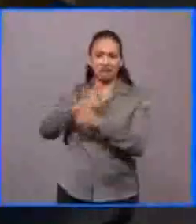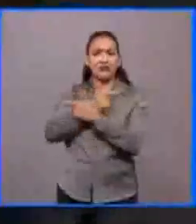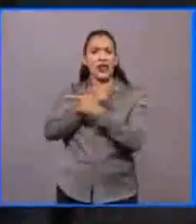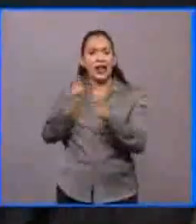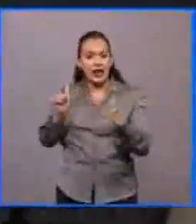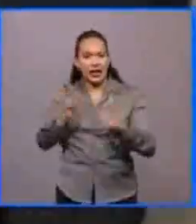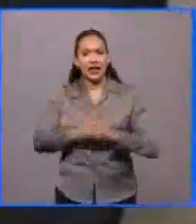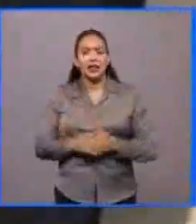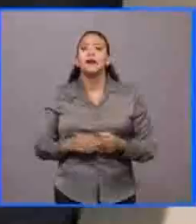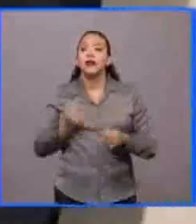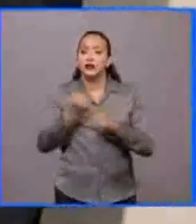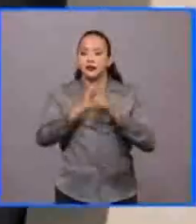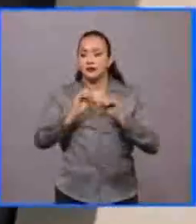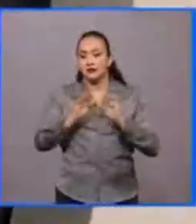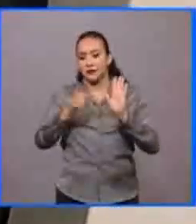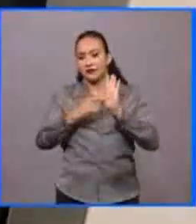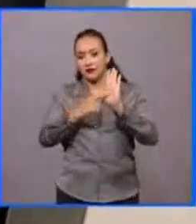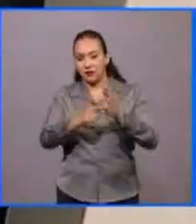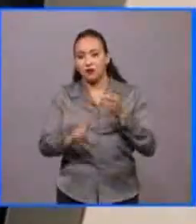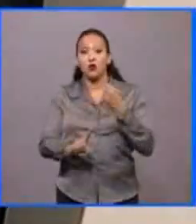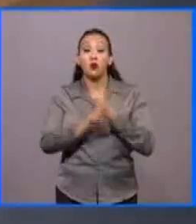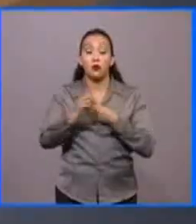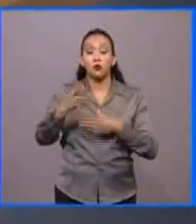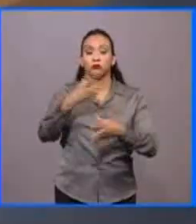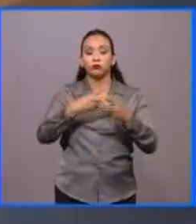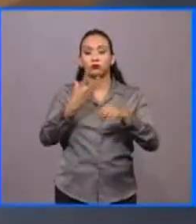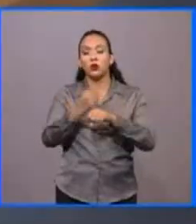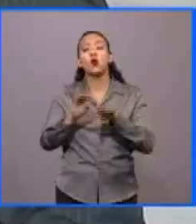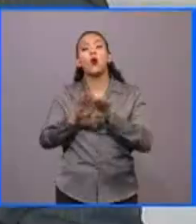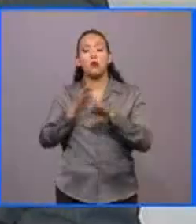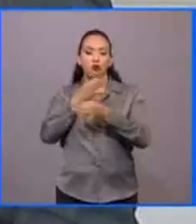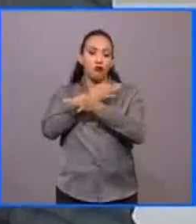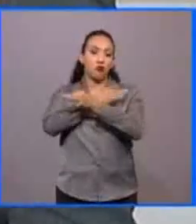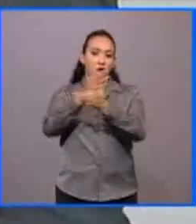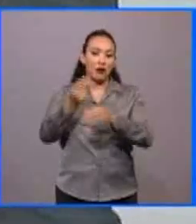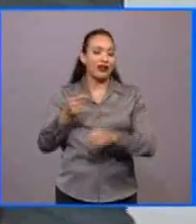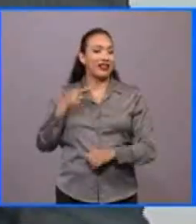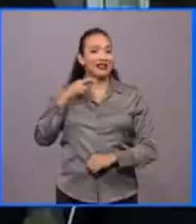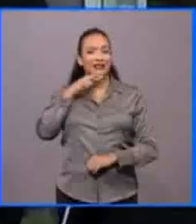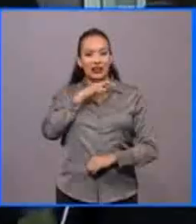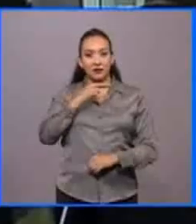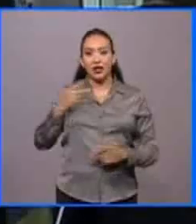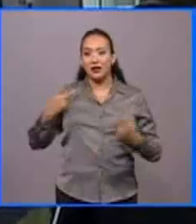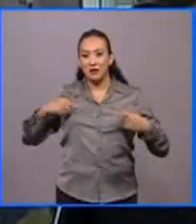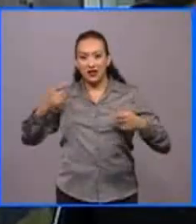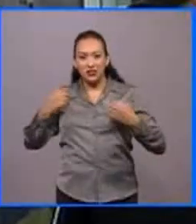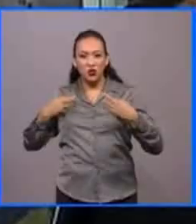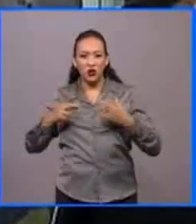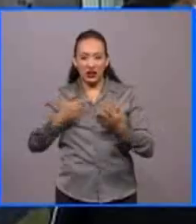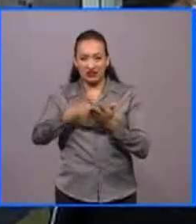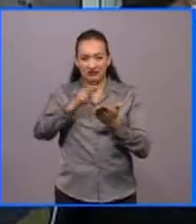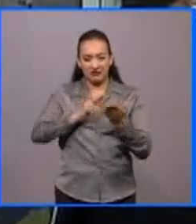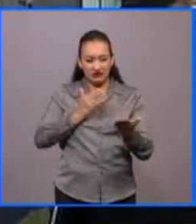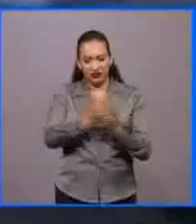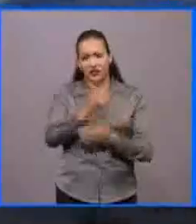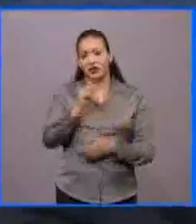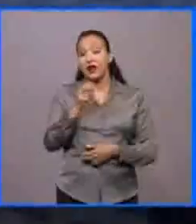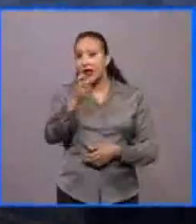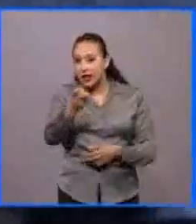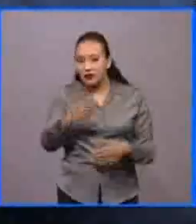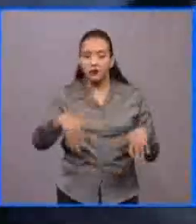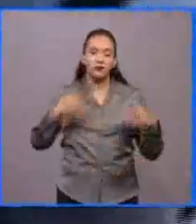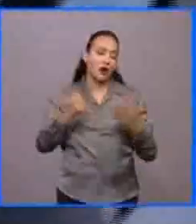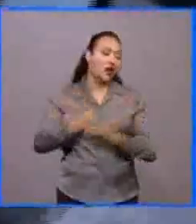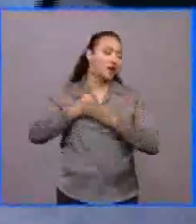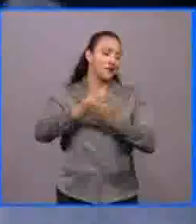y la rendición de cuentas. Los conflictos se resuelven de manera pública, ágil y sin intermediarios. Se trata del cambio más